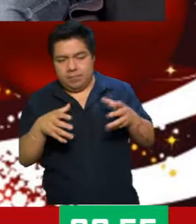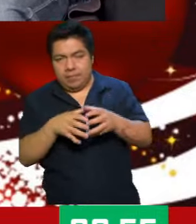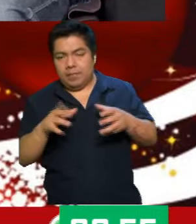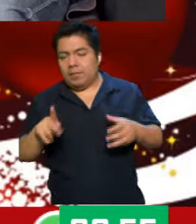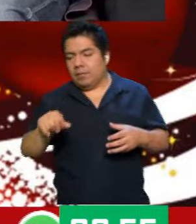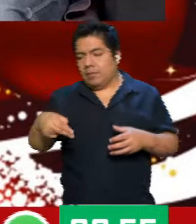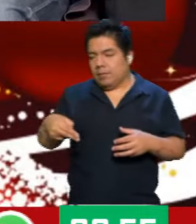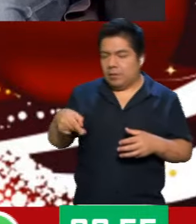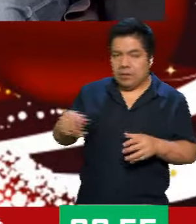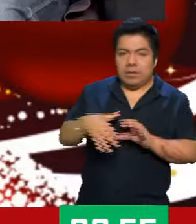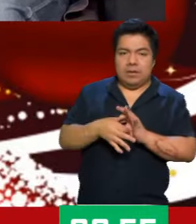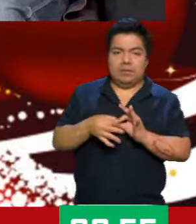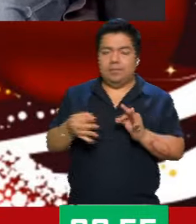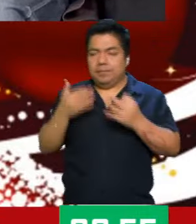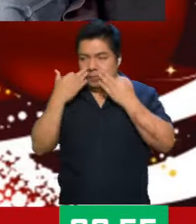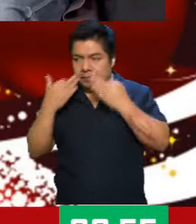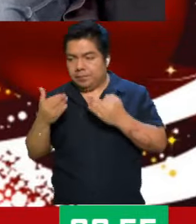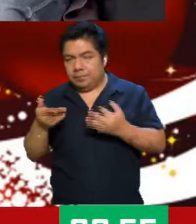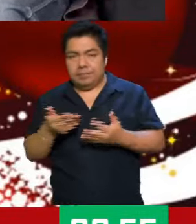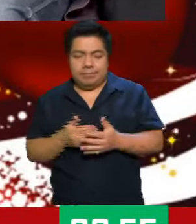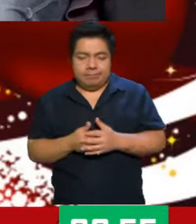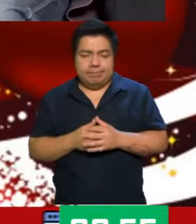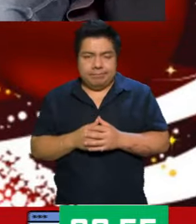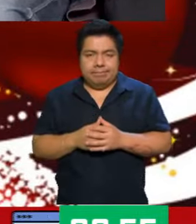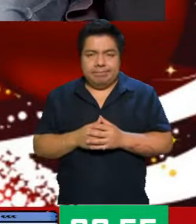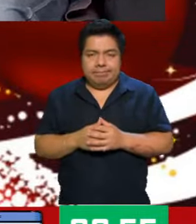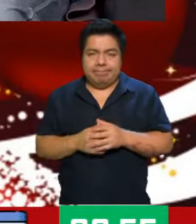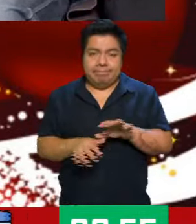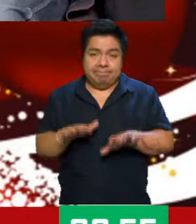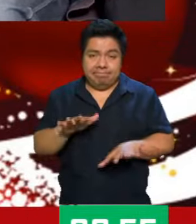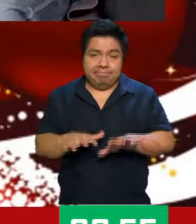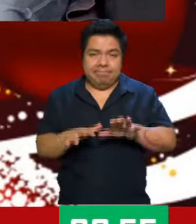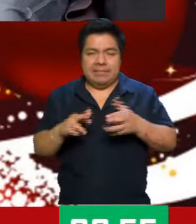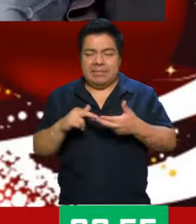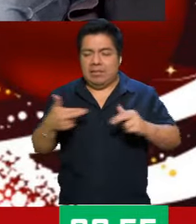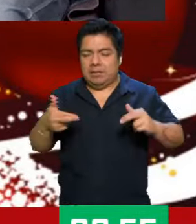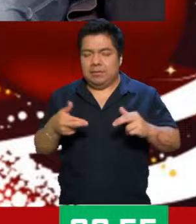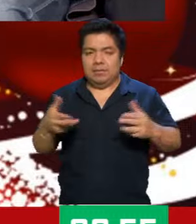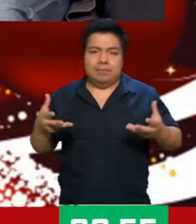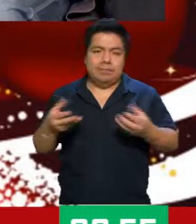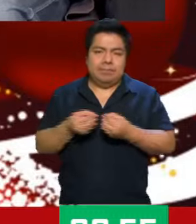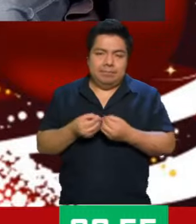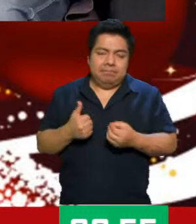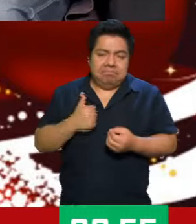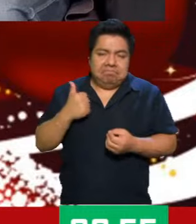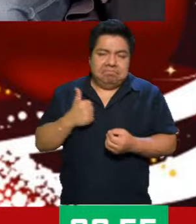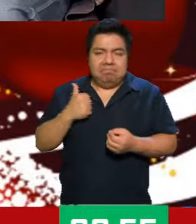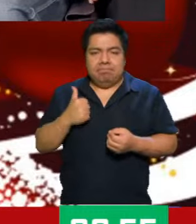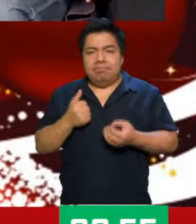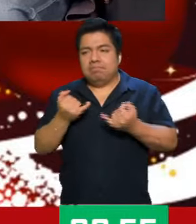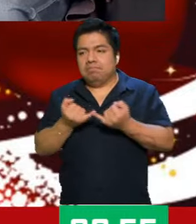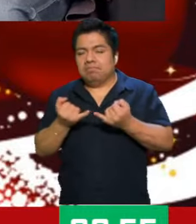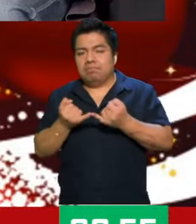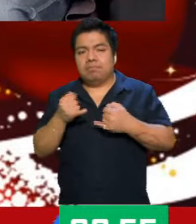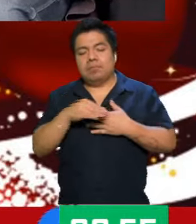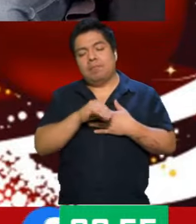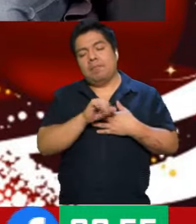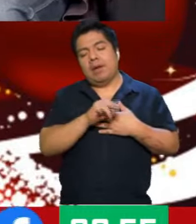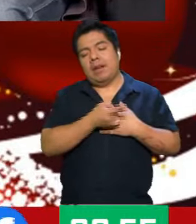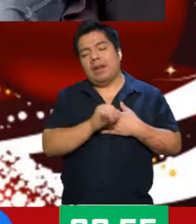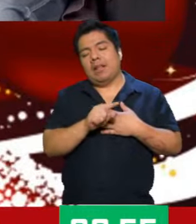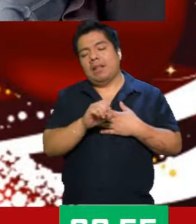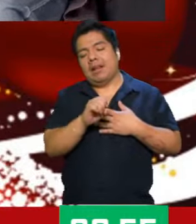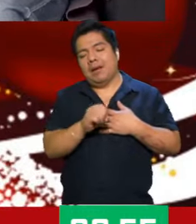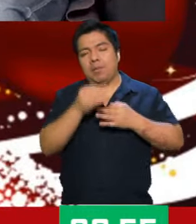su momento atestiguaron estos hechos, ¿no? O sea, esa relación le convino. Y bueno, el discurso de Mariana Gómez del